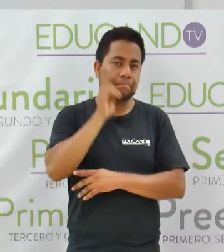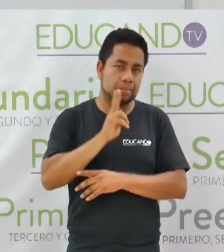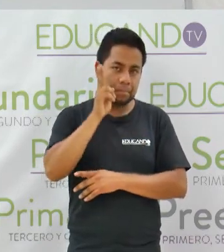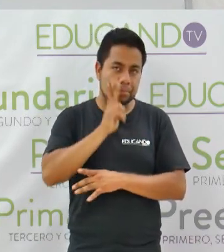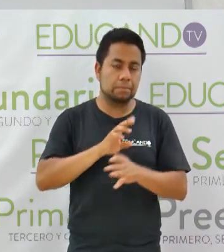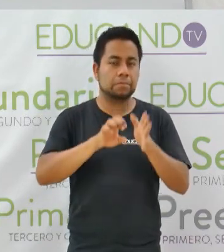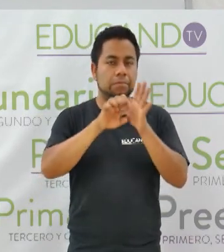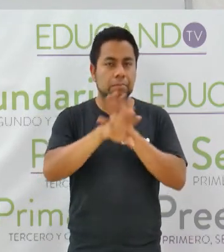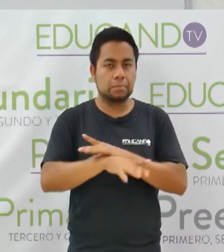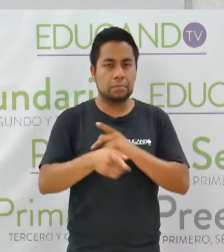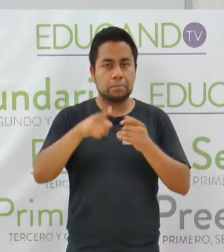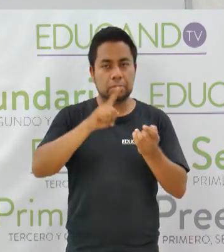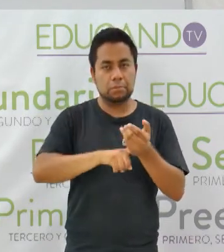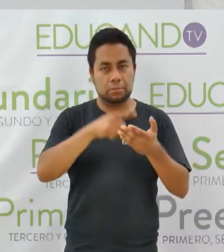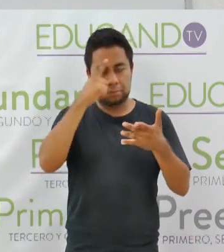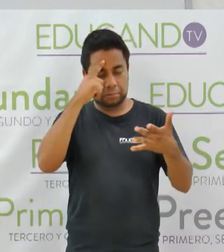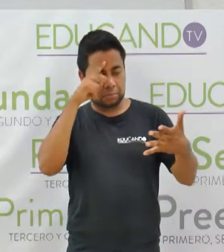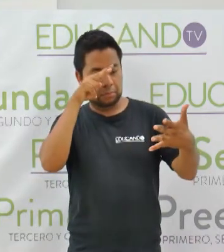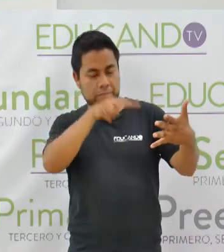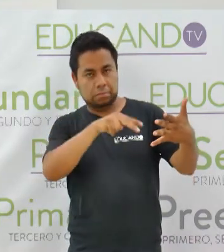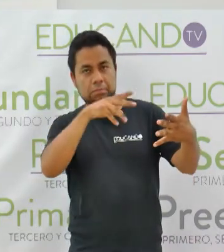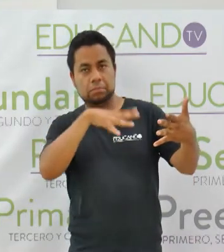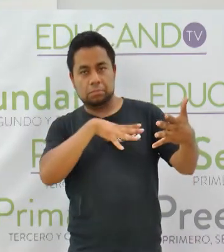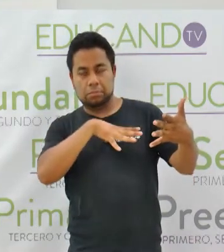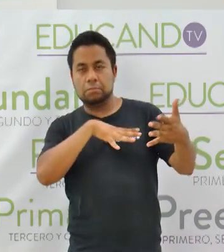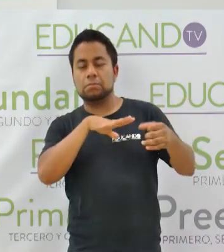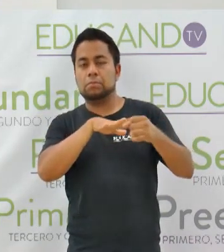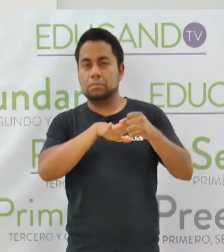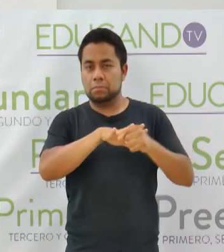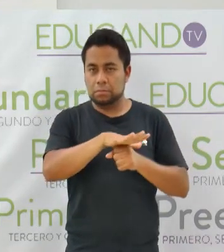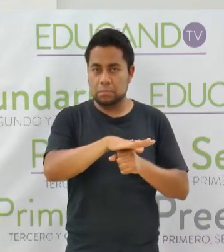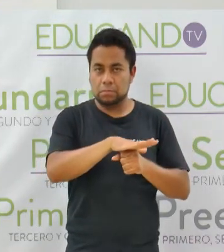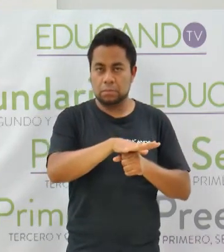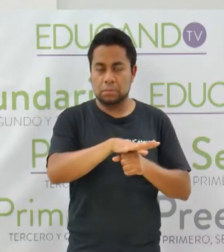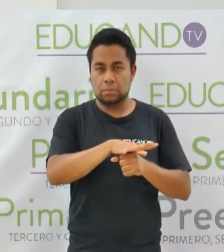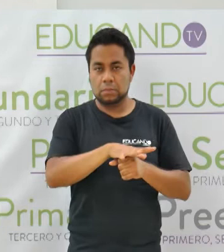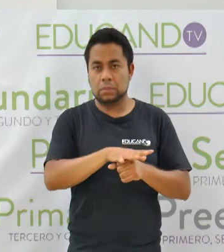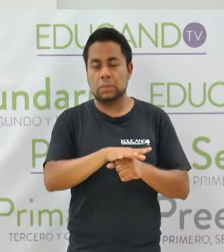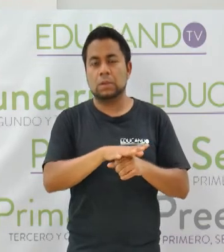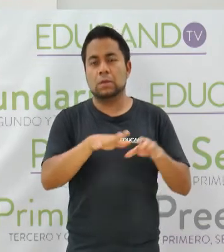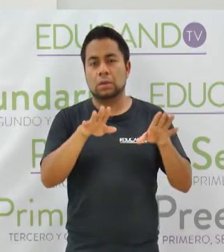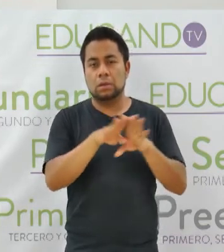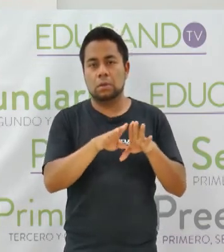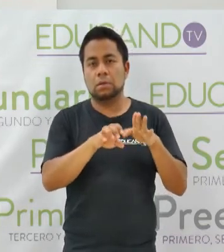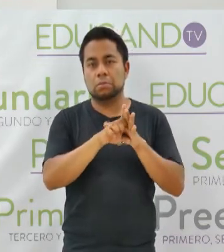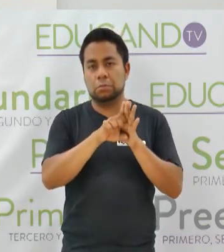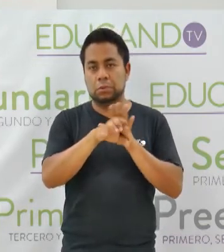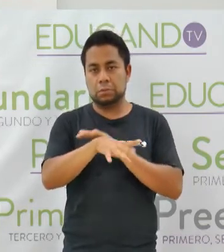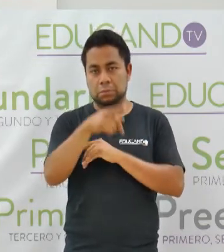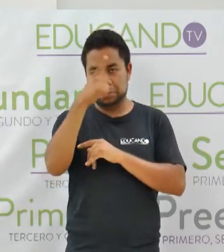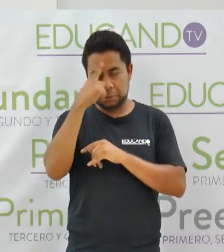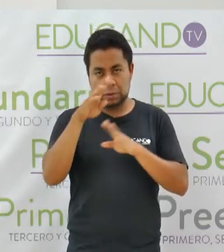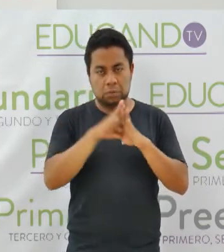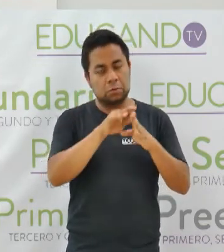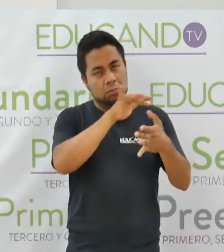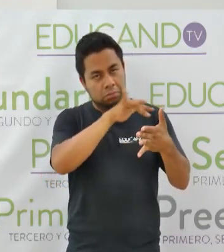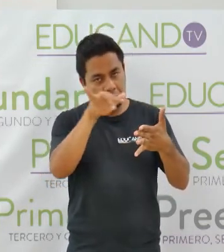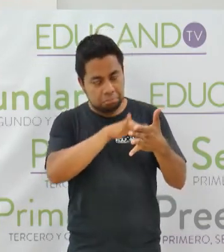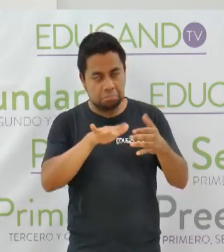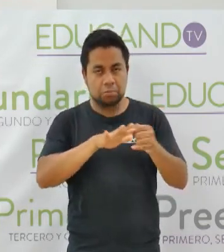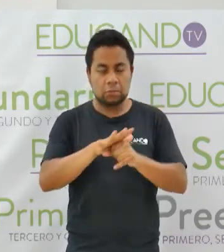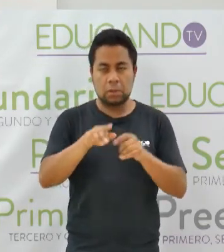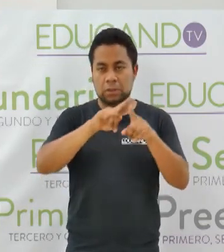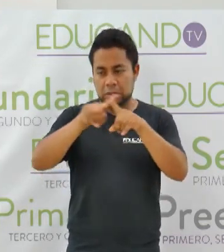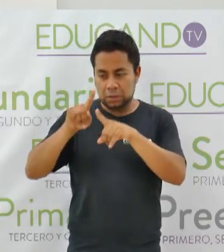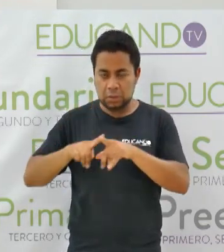ver en esta partecita que tenemos acá cómo vamos a ir leyendo cada